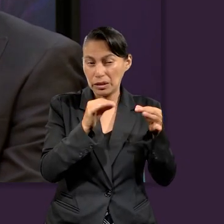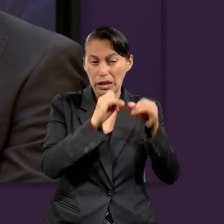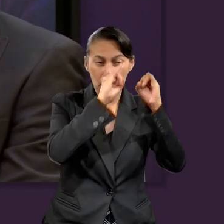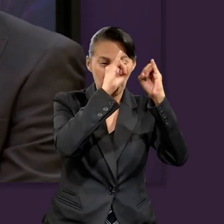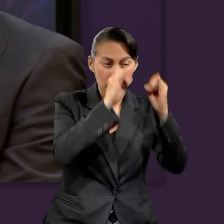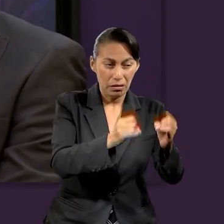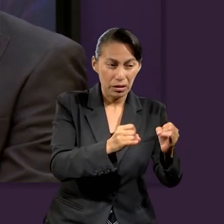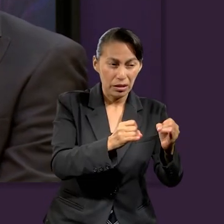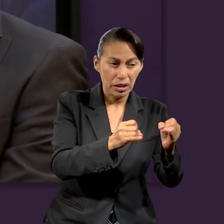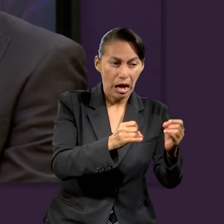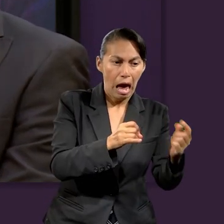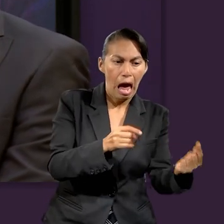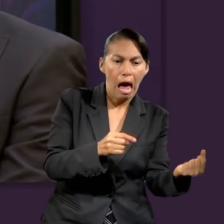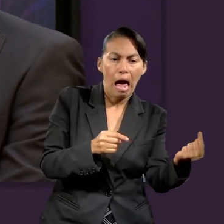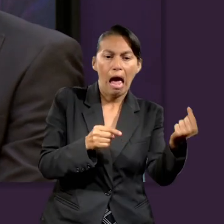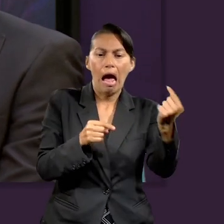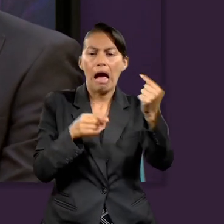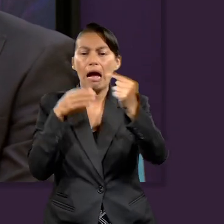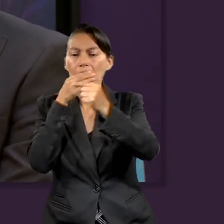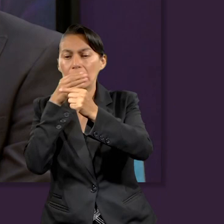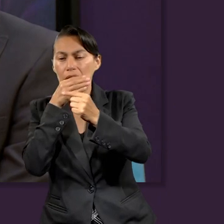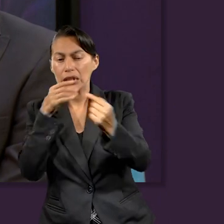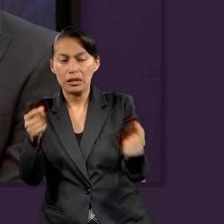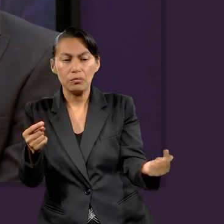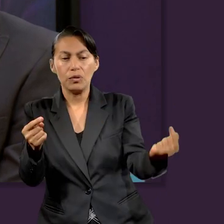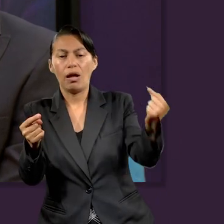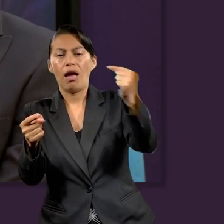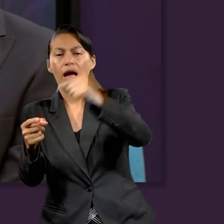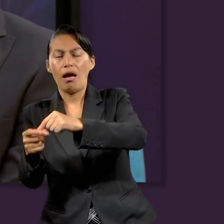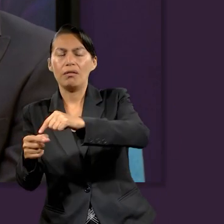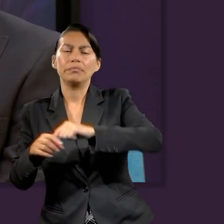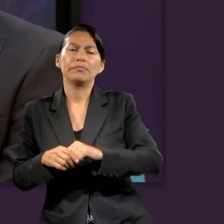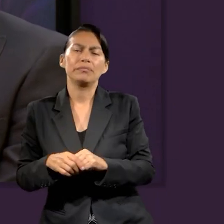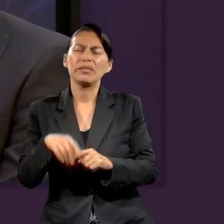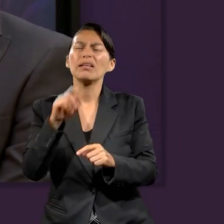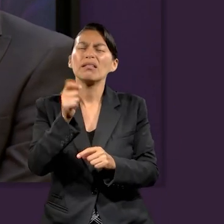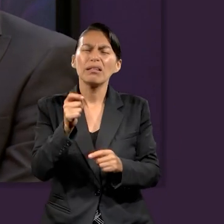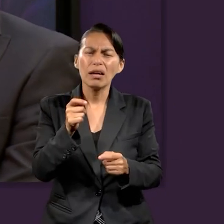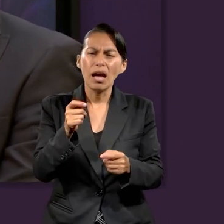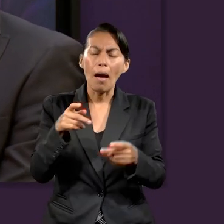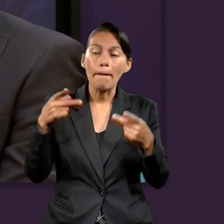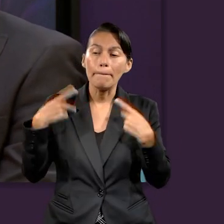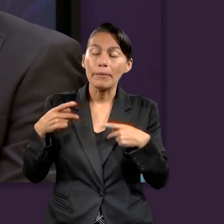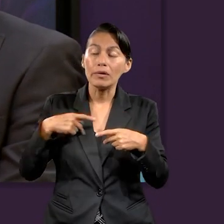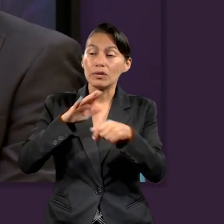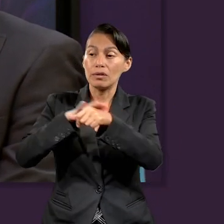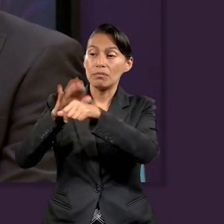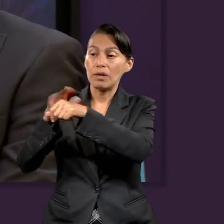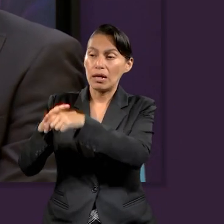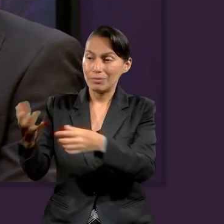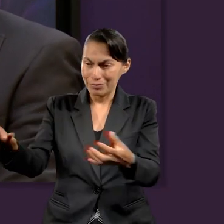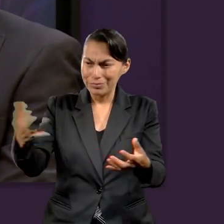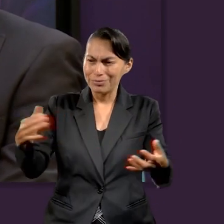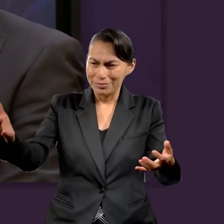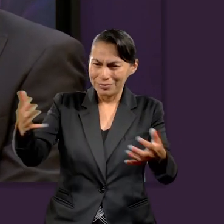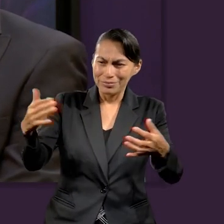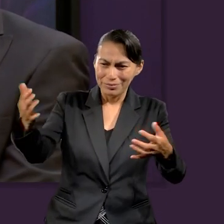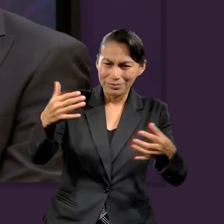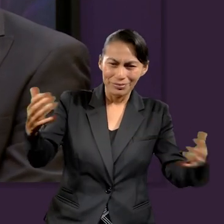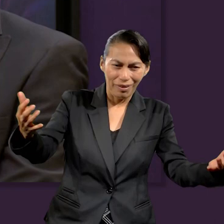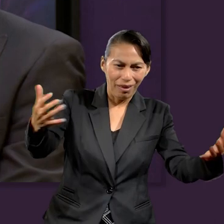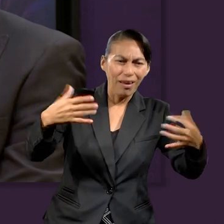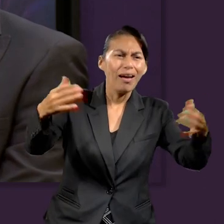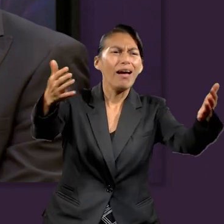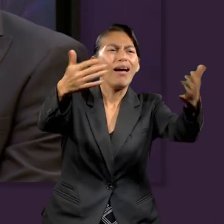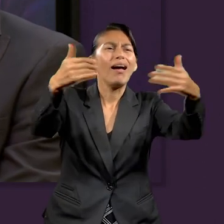La idolatría se introdujo al cristianismo en el siglo IV y se introdujo más que nada para alcanzar a más personas,